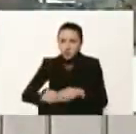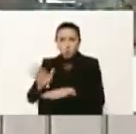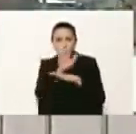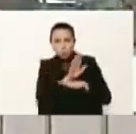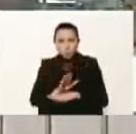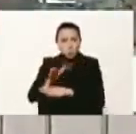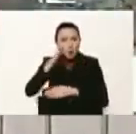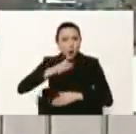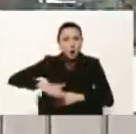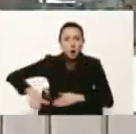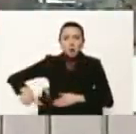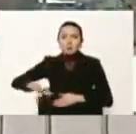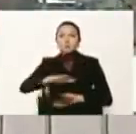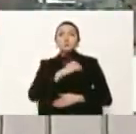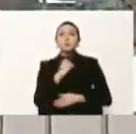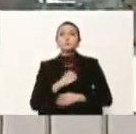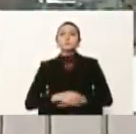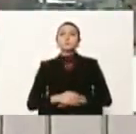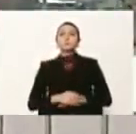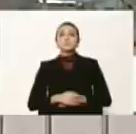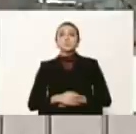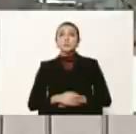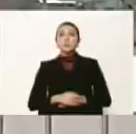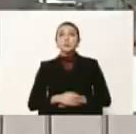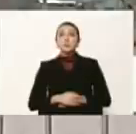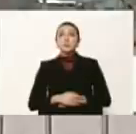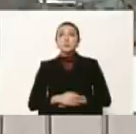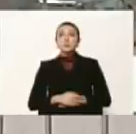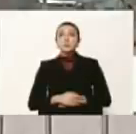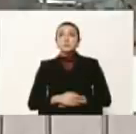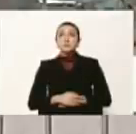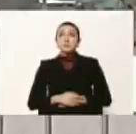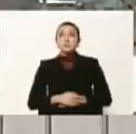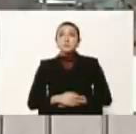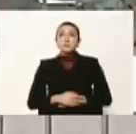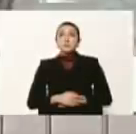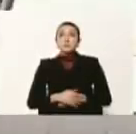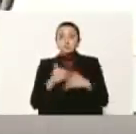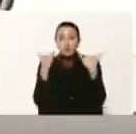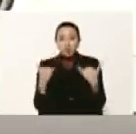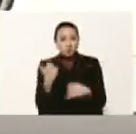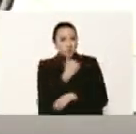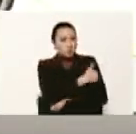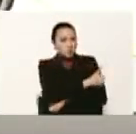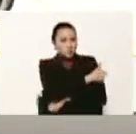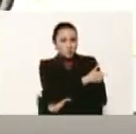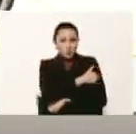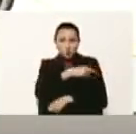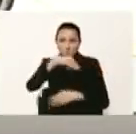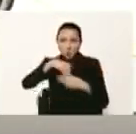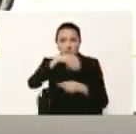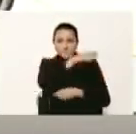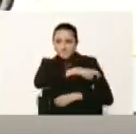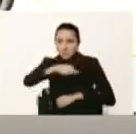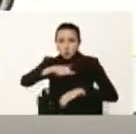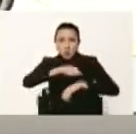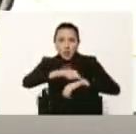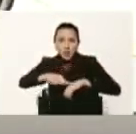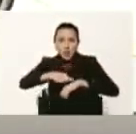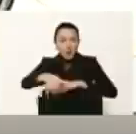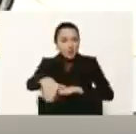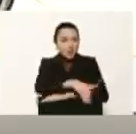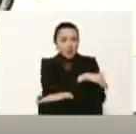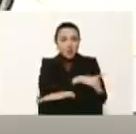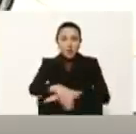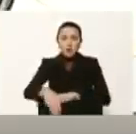tenemos en personal ahorita en los hospitales heridos por estos delincuentes, pues